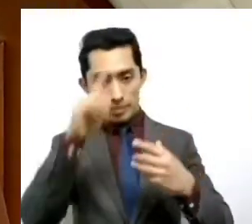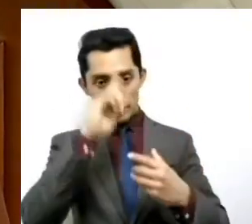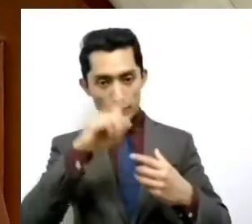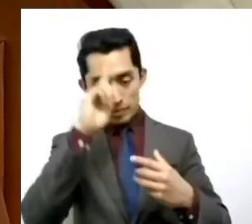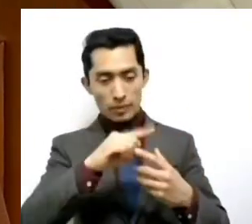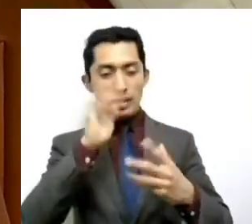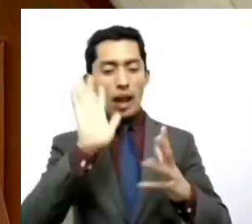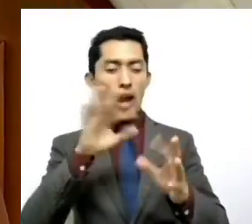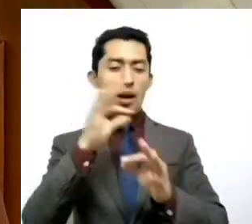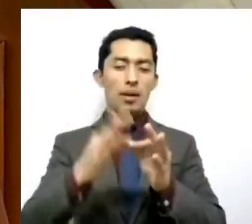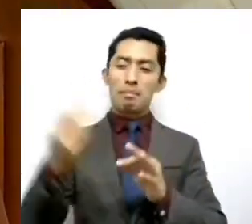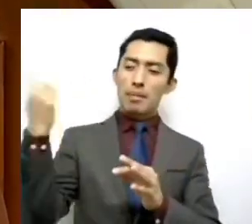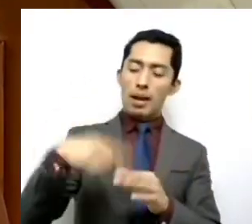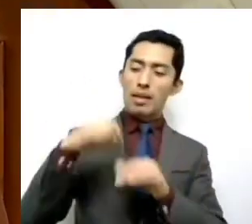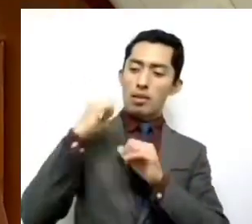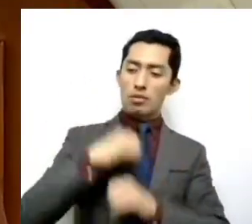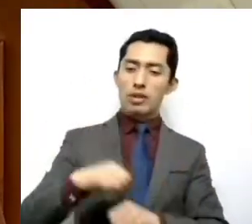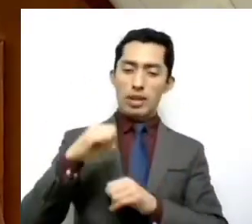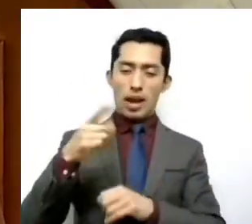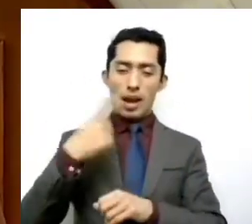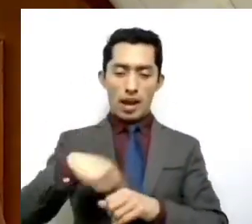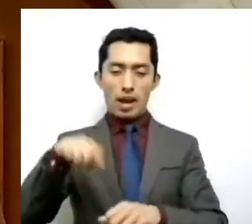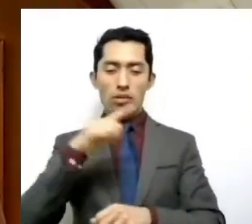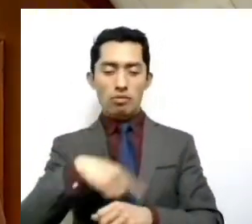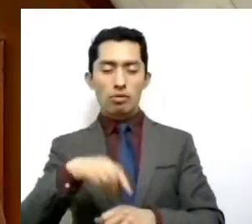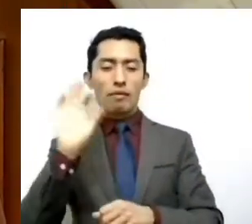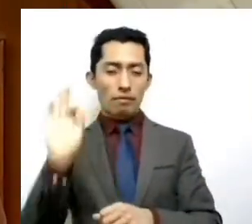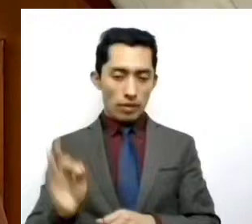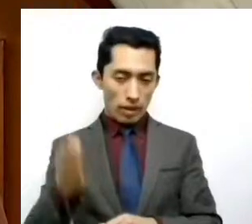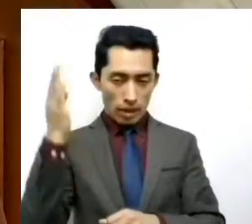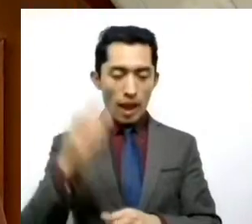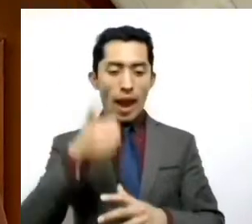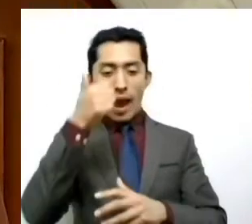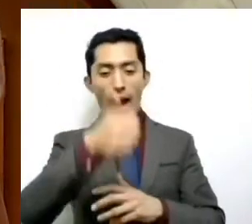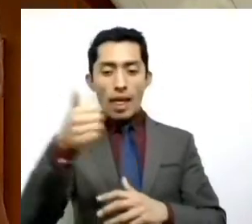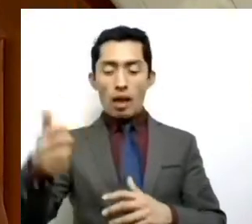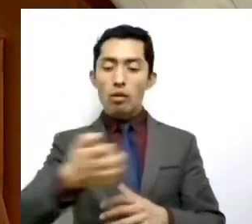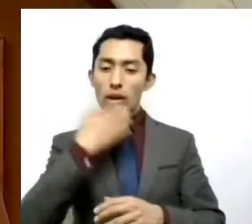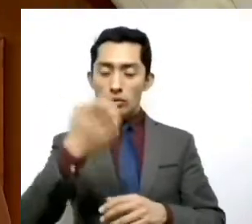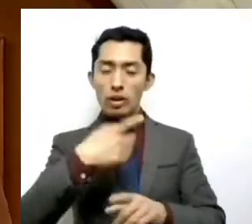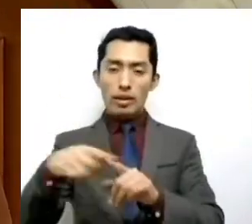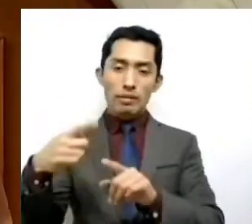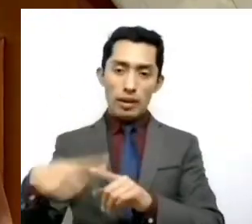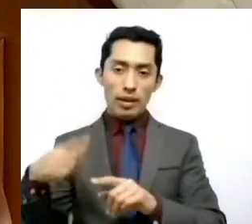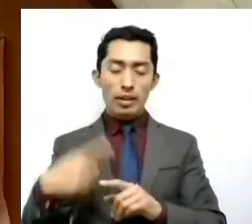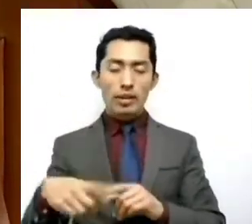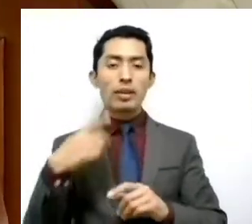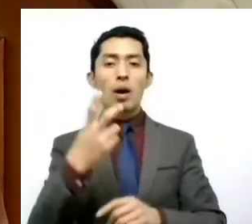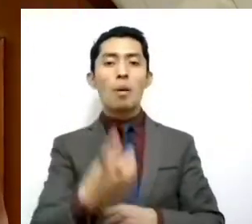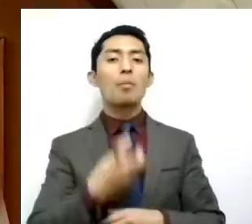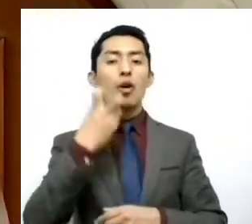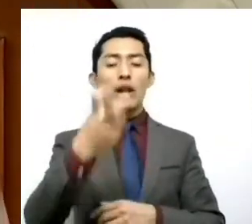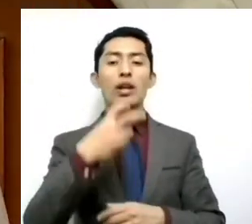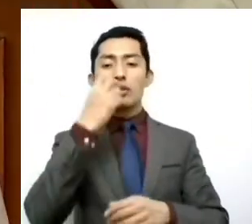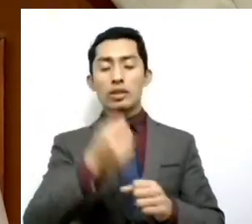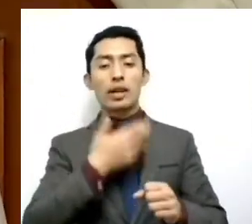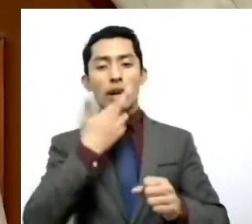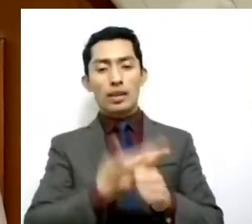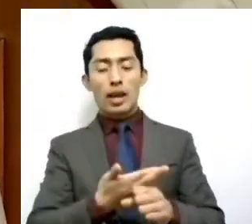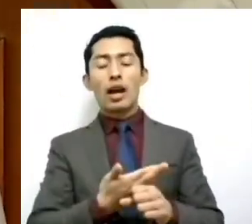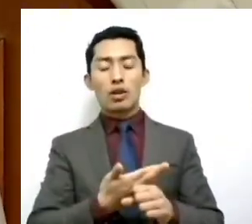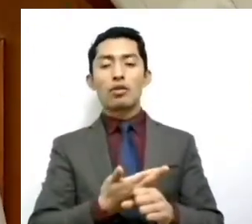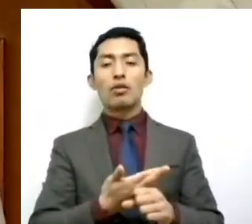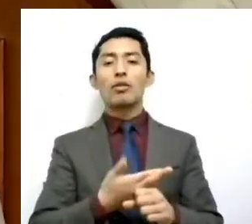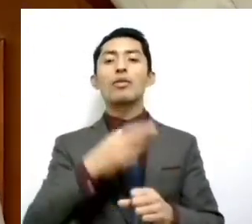determinadas por la autoridad sanitaria federal en cada plantel escolar. Por lo anterior, el secretario de Educación